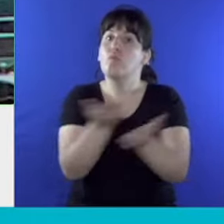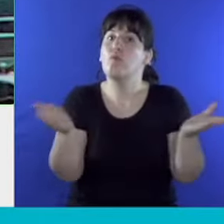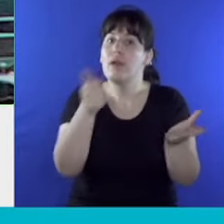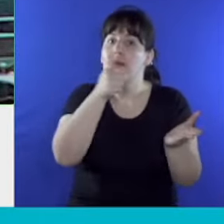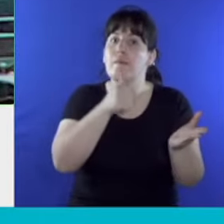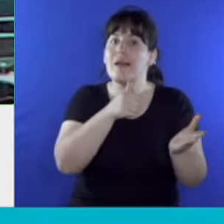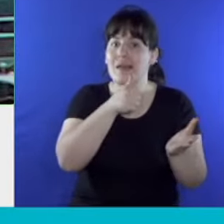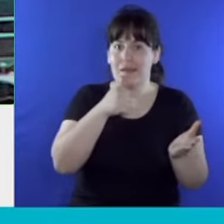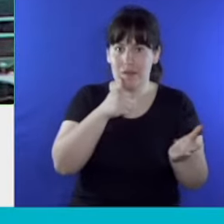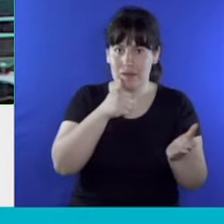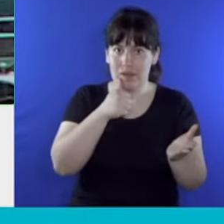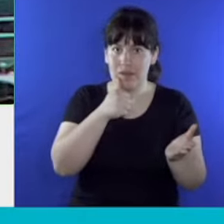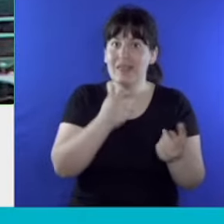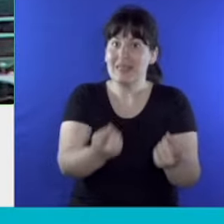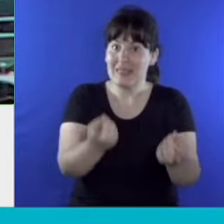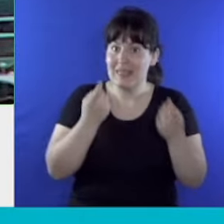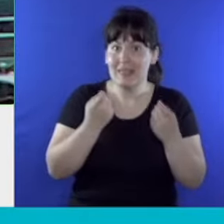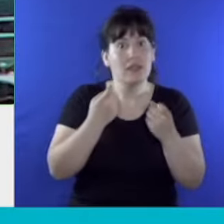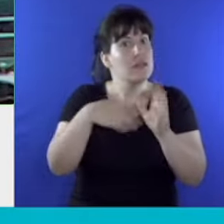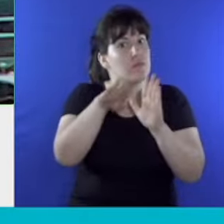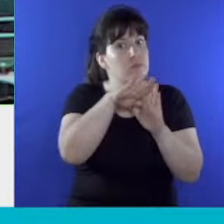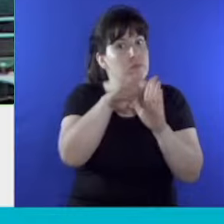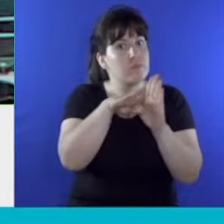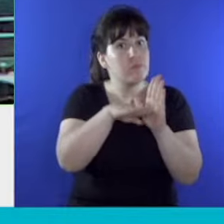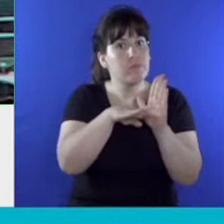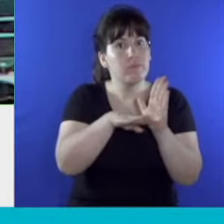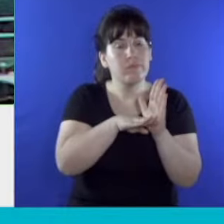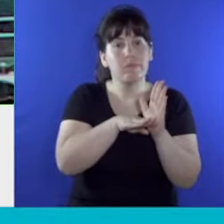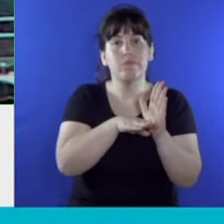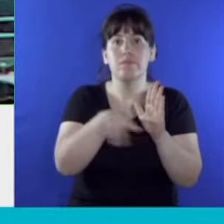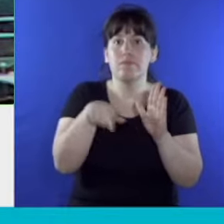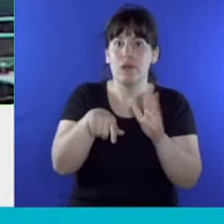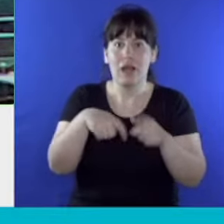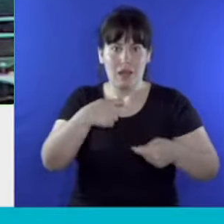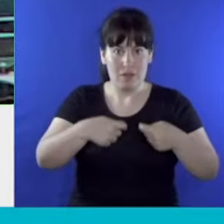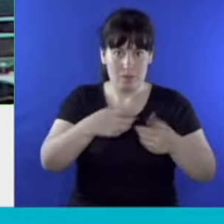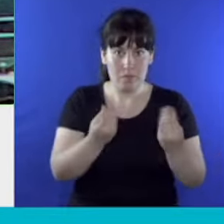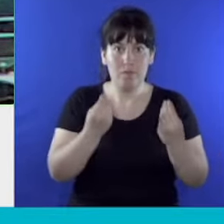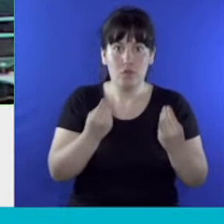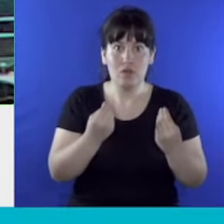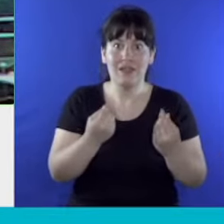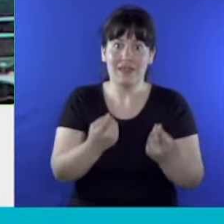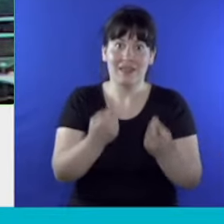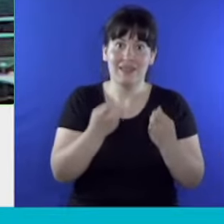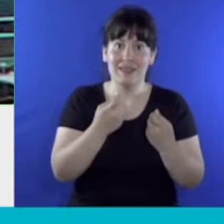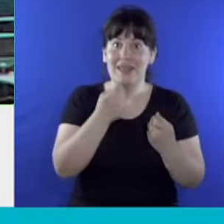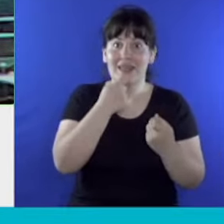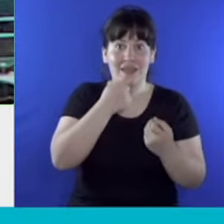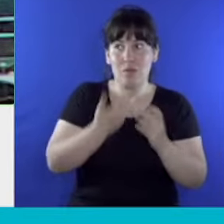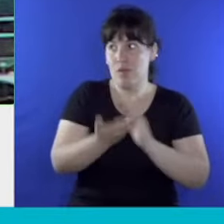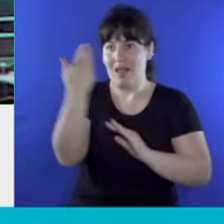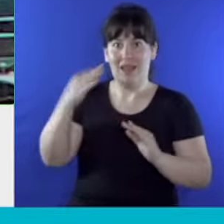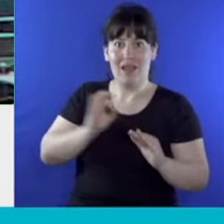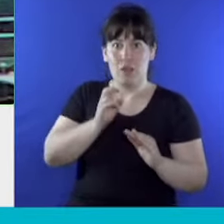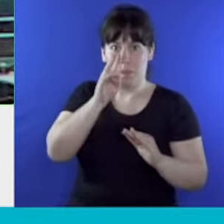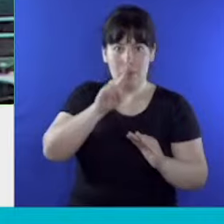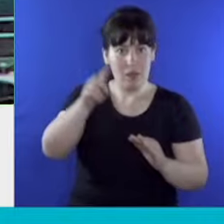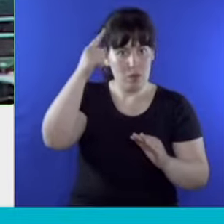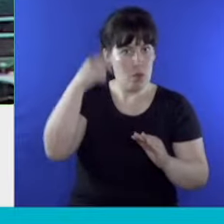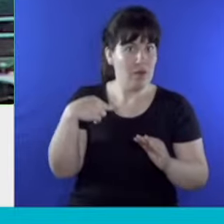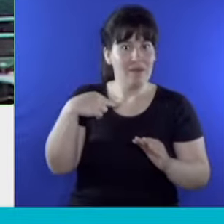medicamentos que requiere condiciones de versatilidad, porque se cita el ejemplo de 1950 del